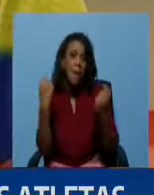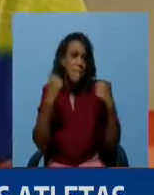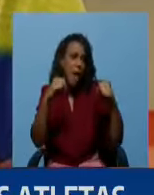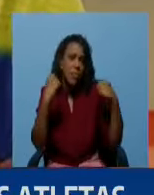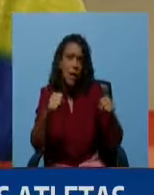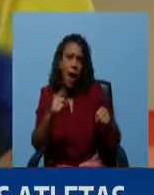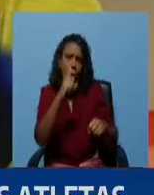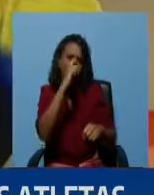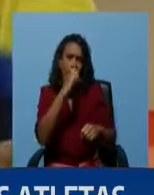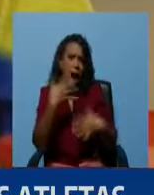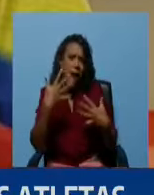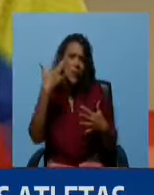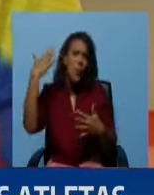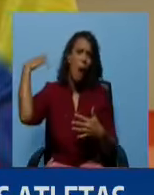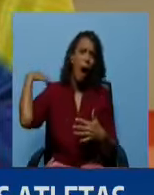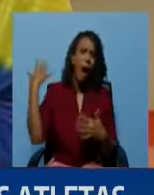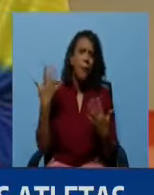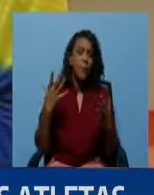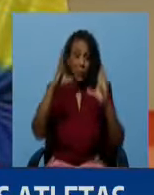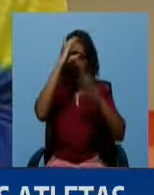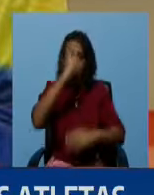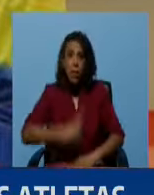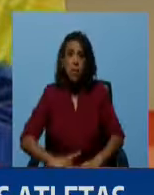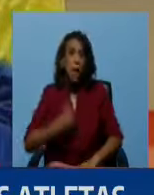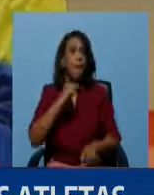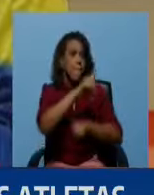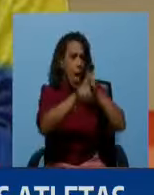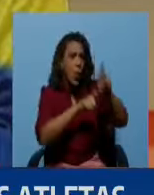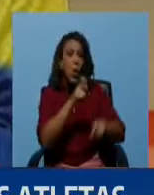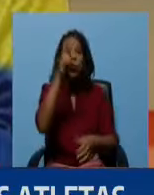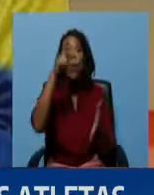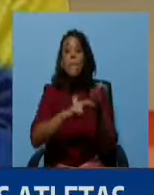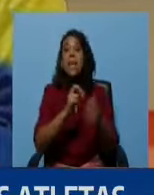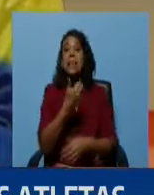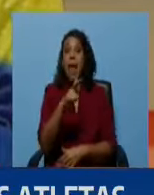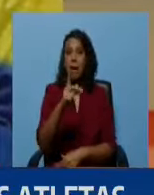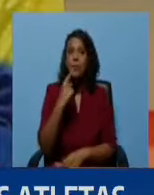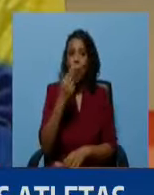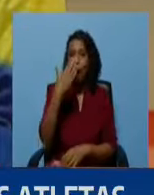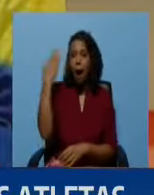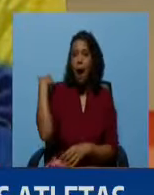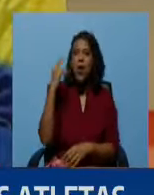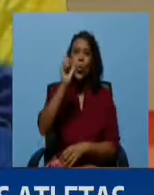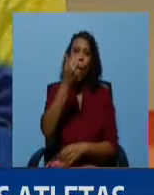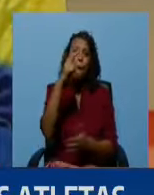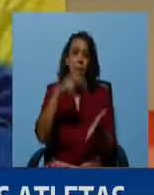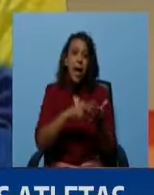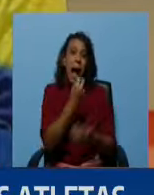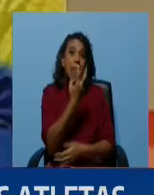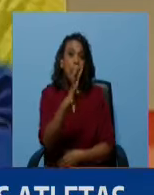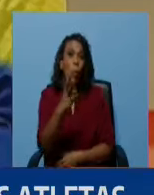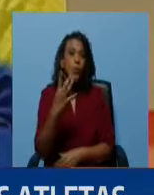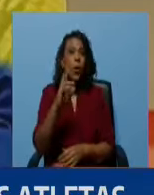practicar, muchachos del Paralímpico, les pregunté en el 2013, ¿verdad? 2014,